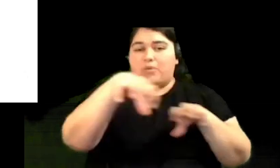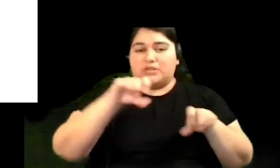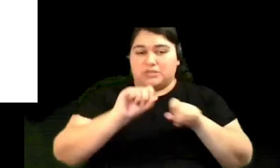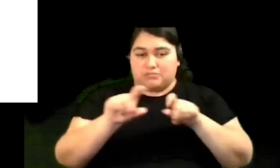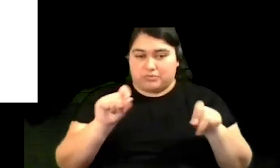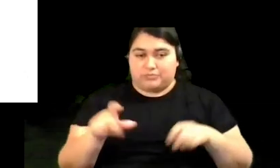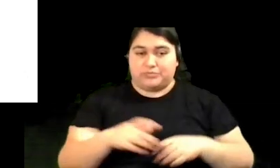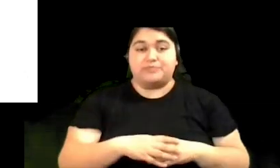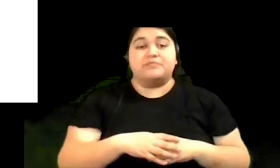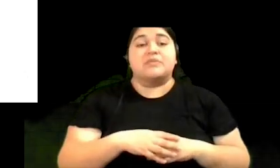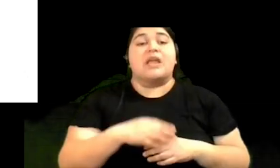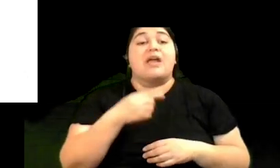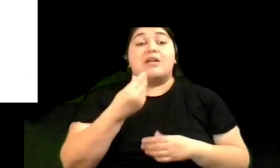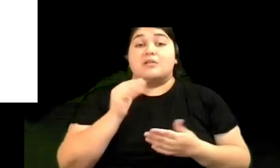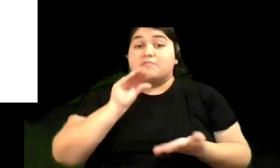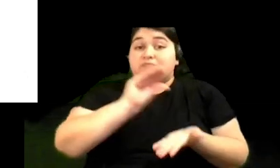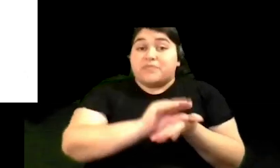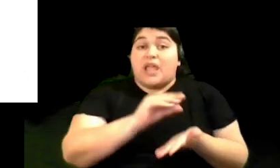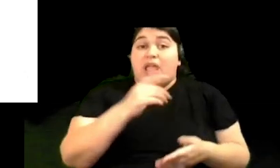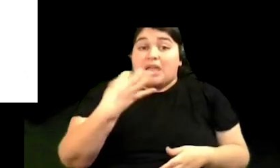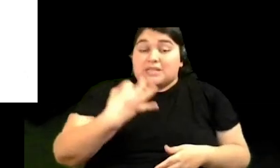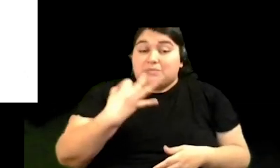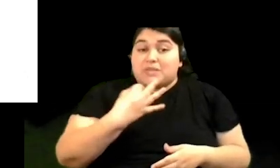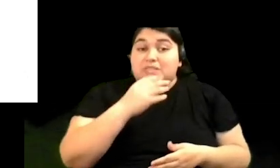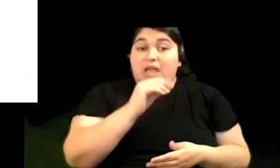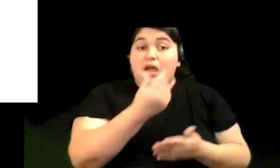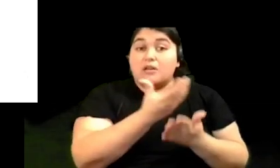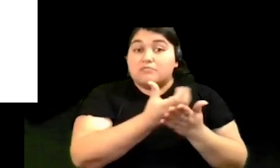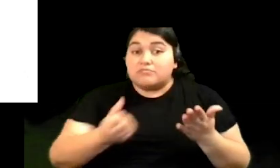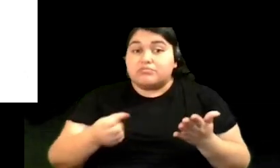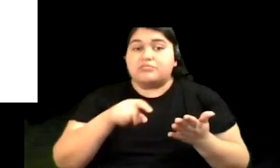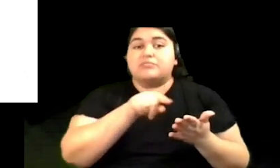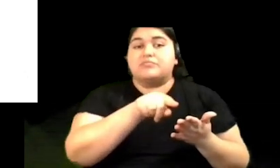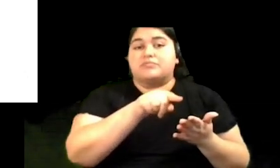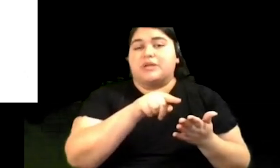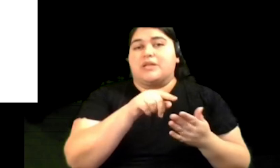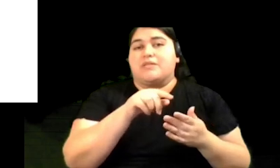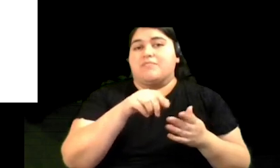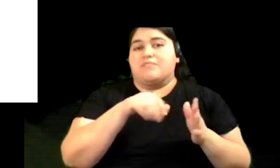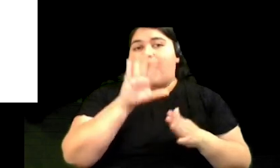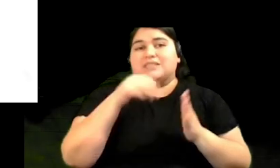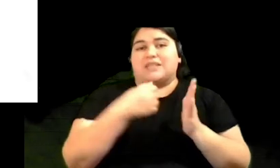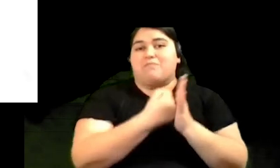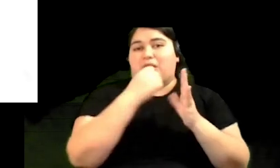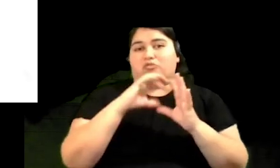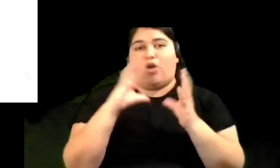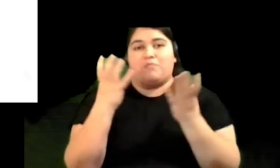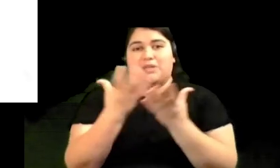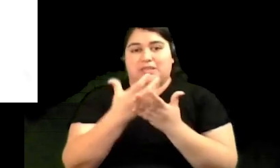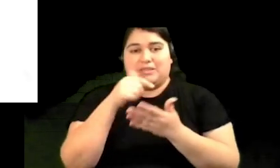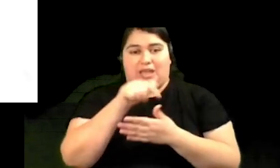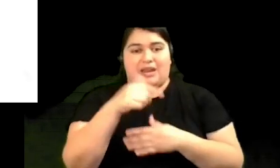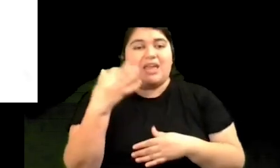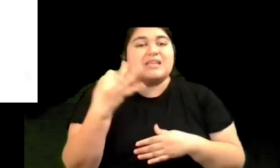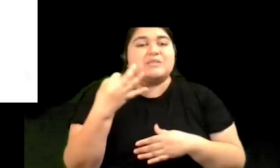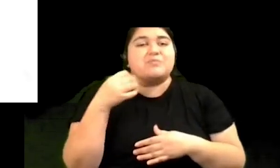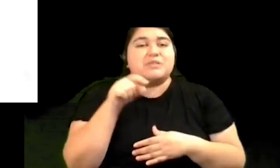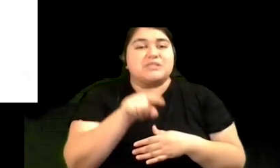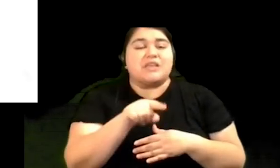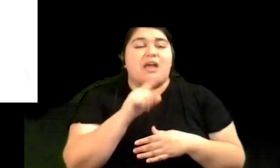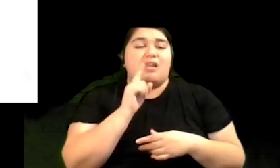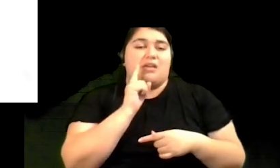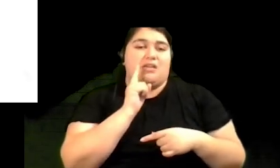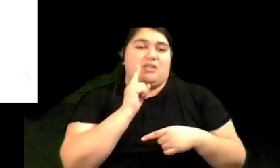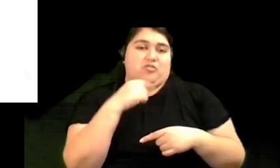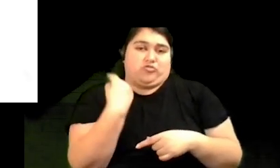contribuciones especiales, que la característica a nivel de finanzas públicas que tiene el tributo ambiental, que las contribuciones especiales no son las positivas que